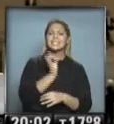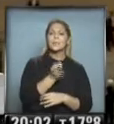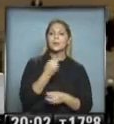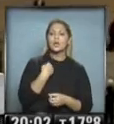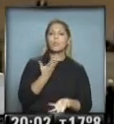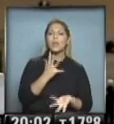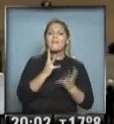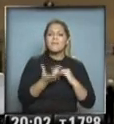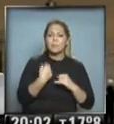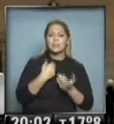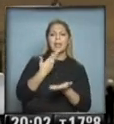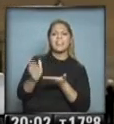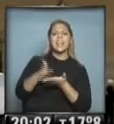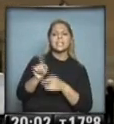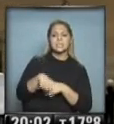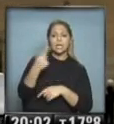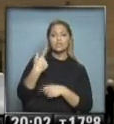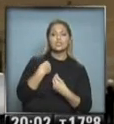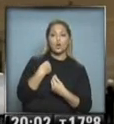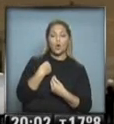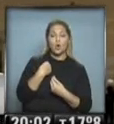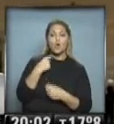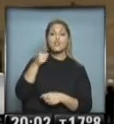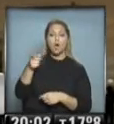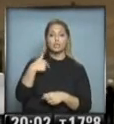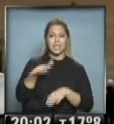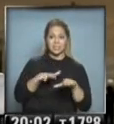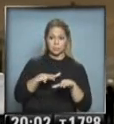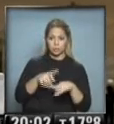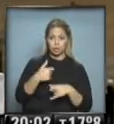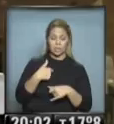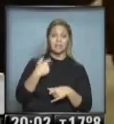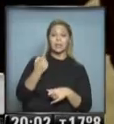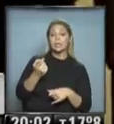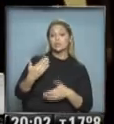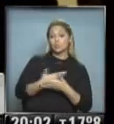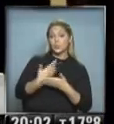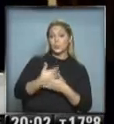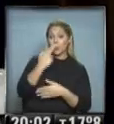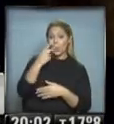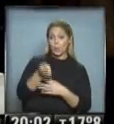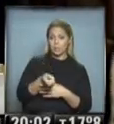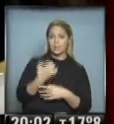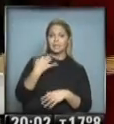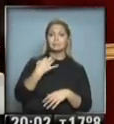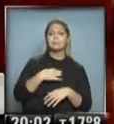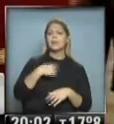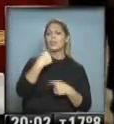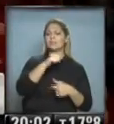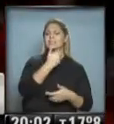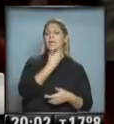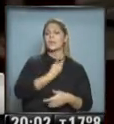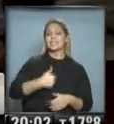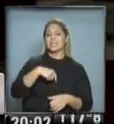común de rechazo a lo sucedido al mandatario boliviano. Los presidentes de Venezuela, Nicolás Maduro, de Ecuador,